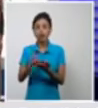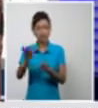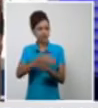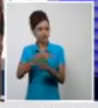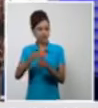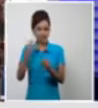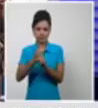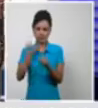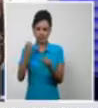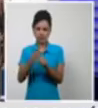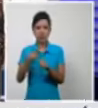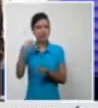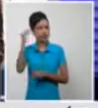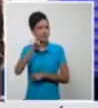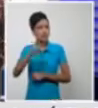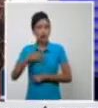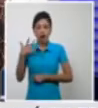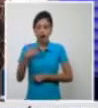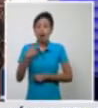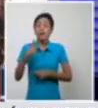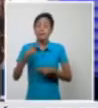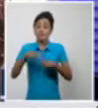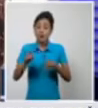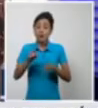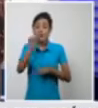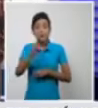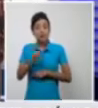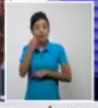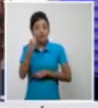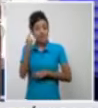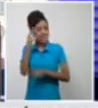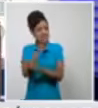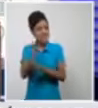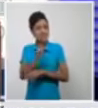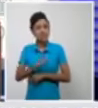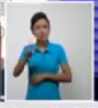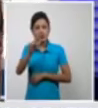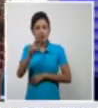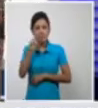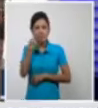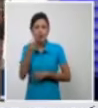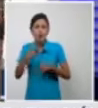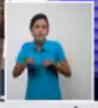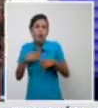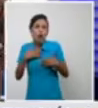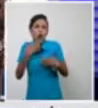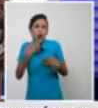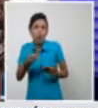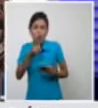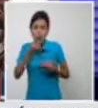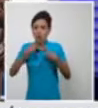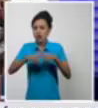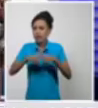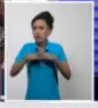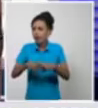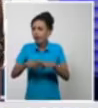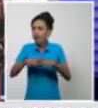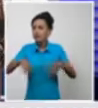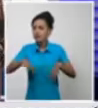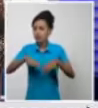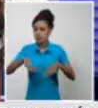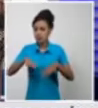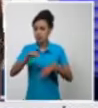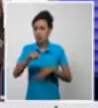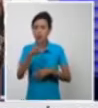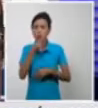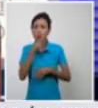se desesperan, pero las personas siempre vienen a la ciencia social a que la ciencia social le diga, bueno, pero ¿cómo lo resolvemos? La ciencia social le pone